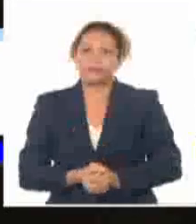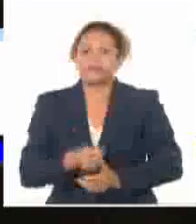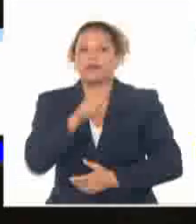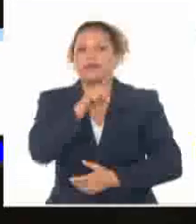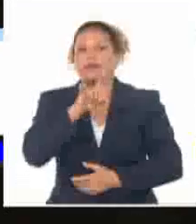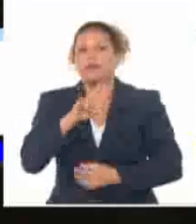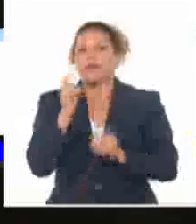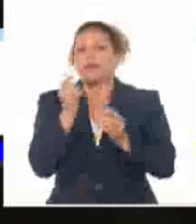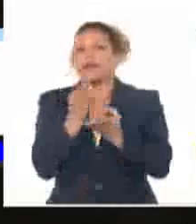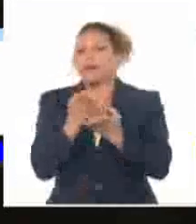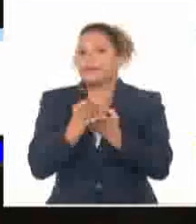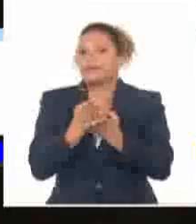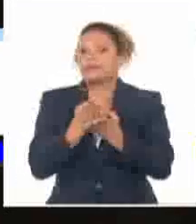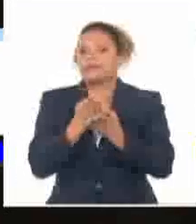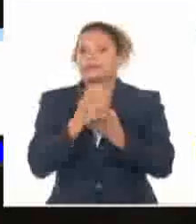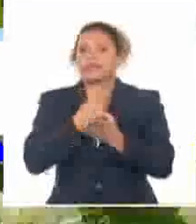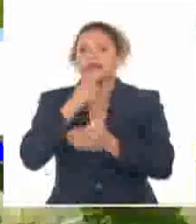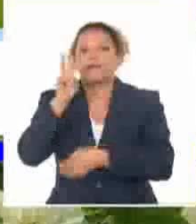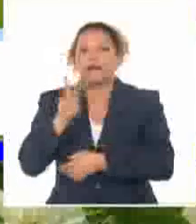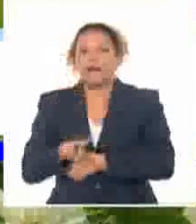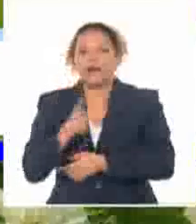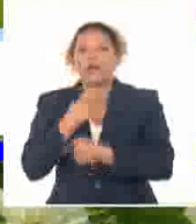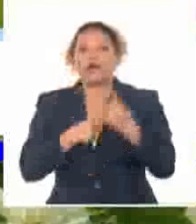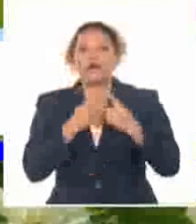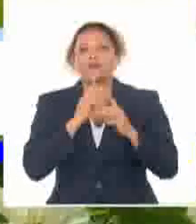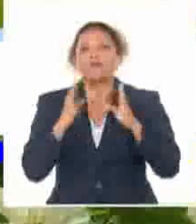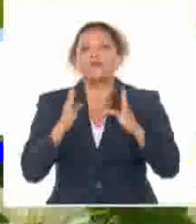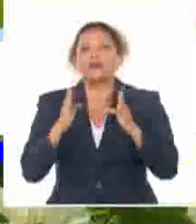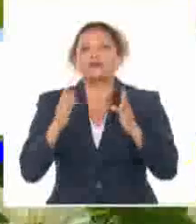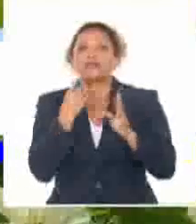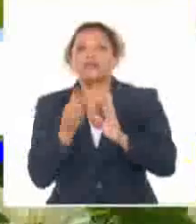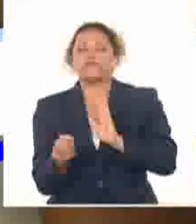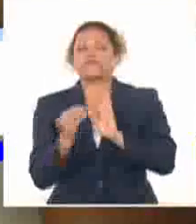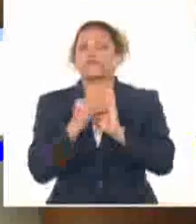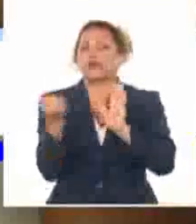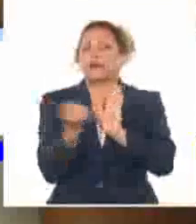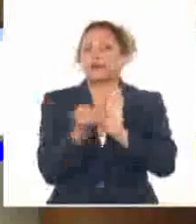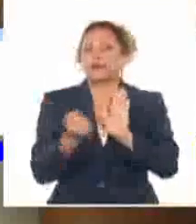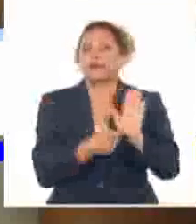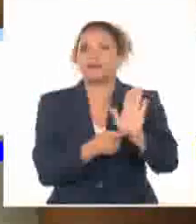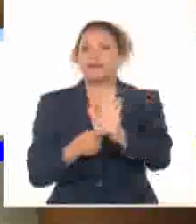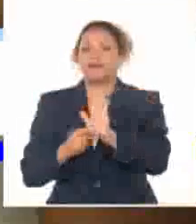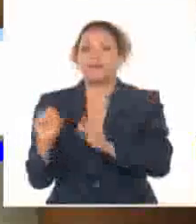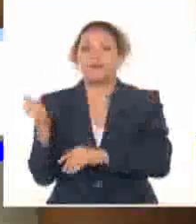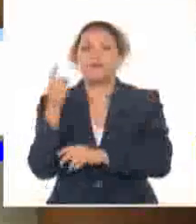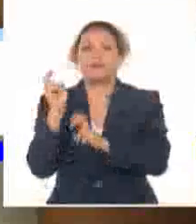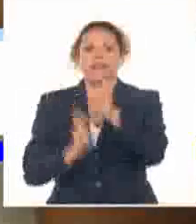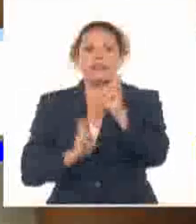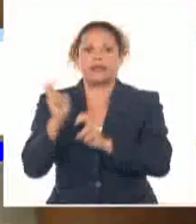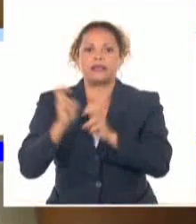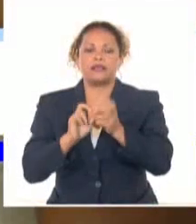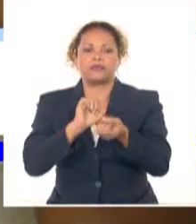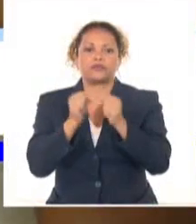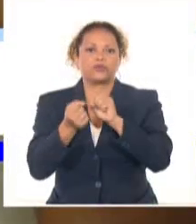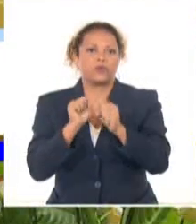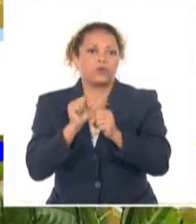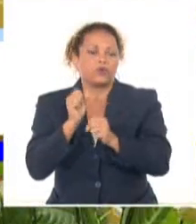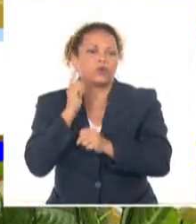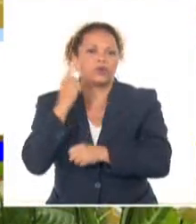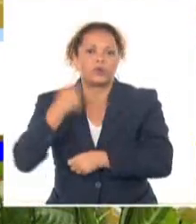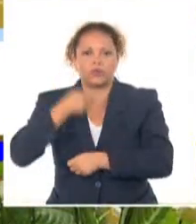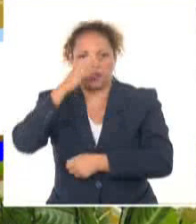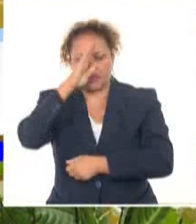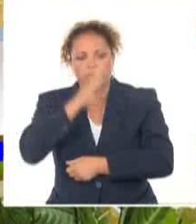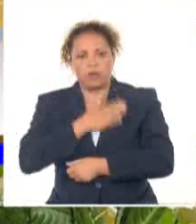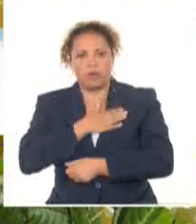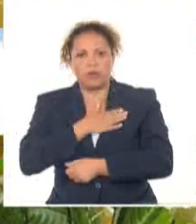estudios evaluados, algunos ya en fase de implementación, se presentarán en el primer taller nacional de la Contraloría General de la República de Cuba.